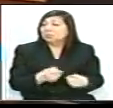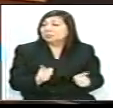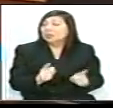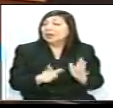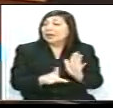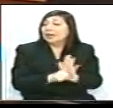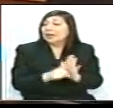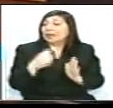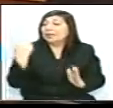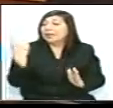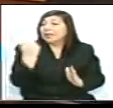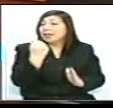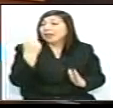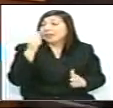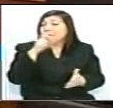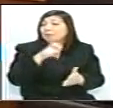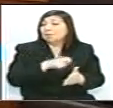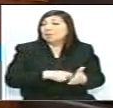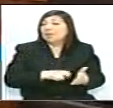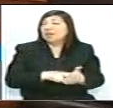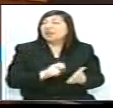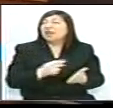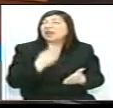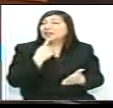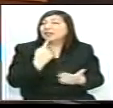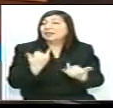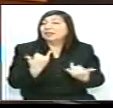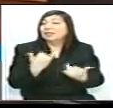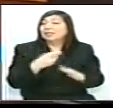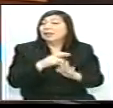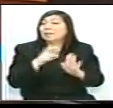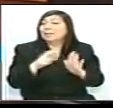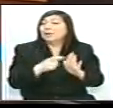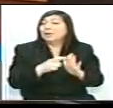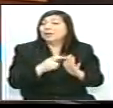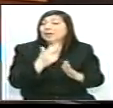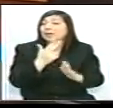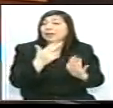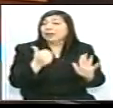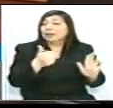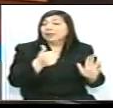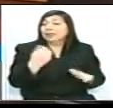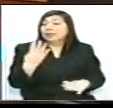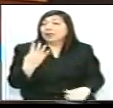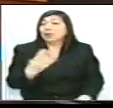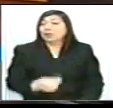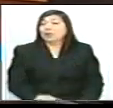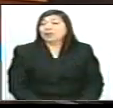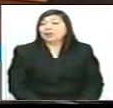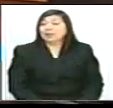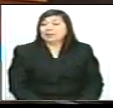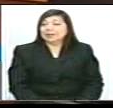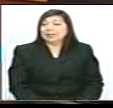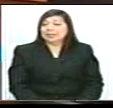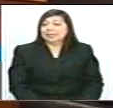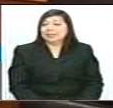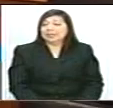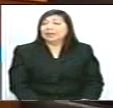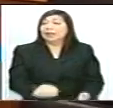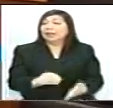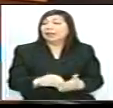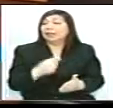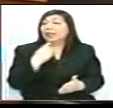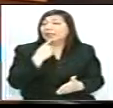la Ley General de Minería. ¿Qué se propone por este proyecto 3664, presidenta? Se